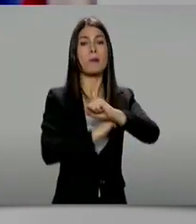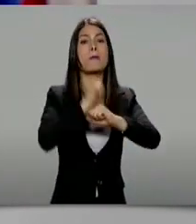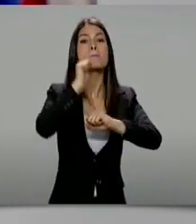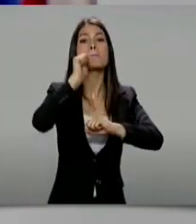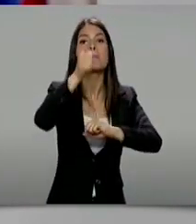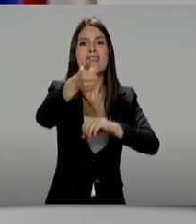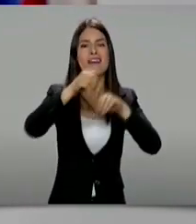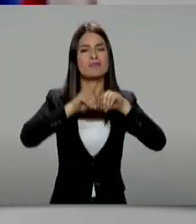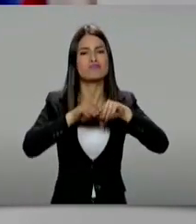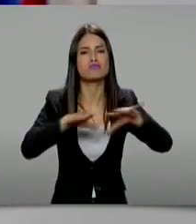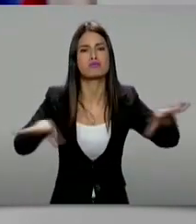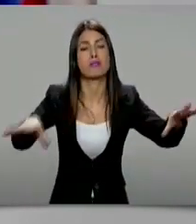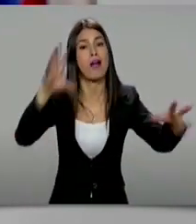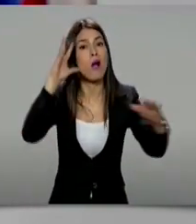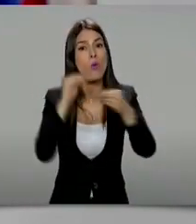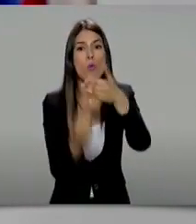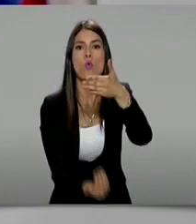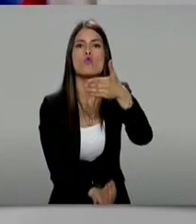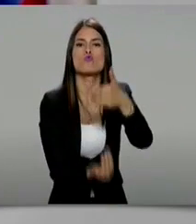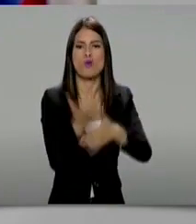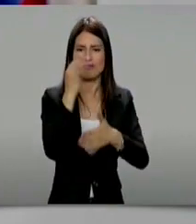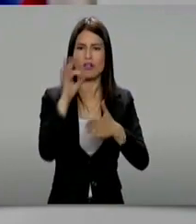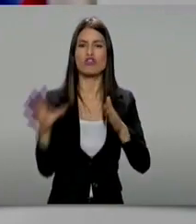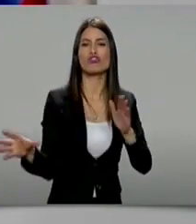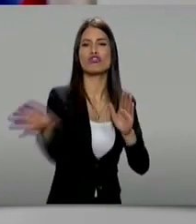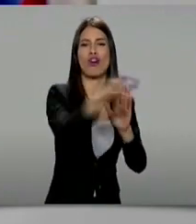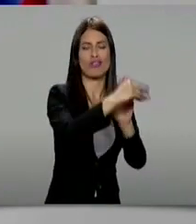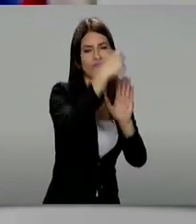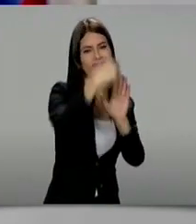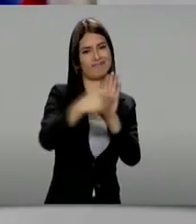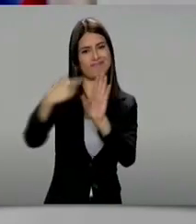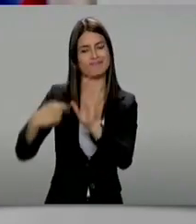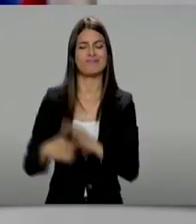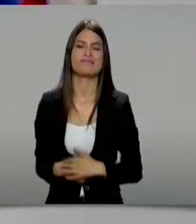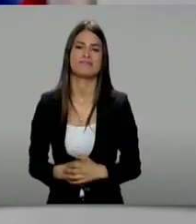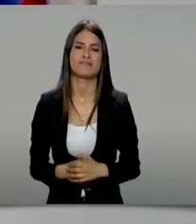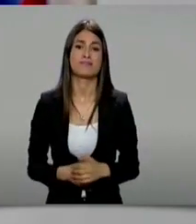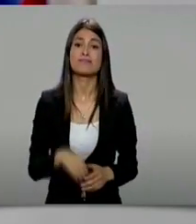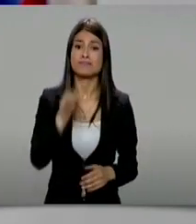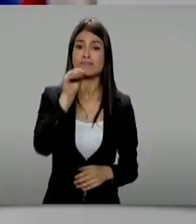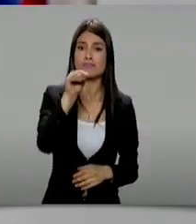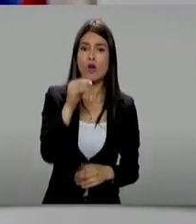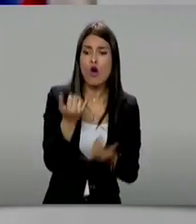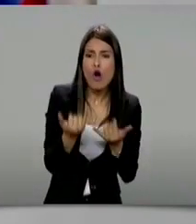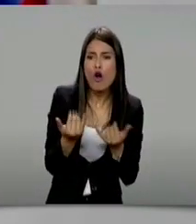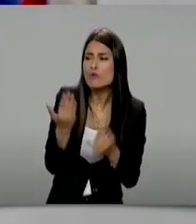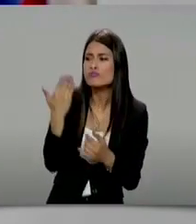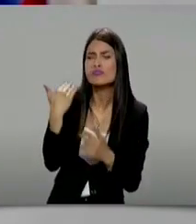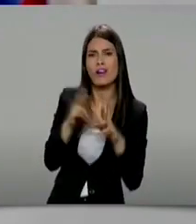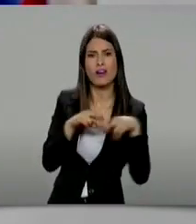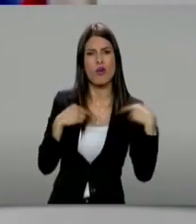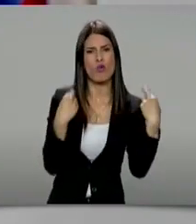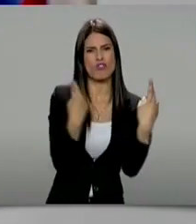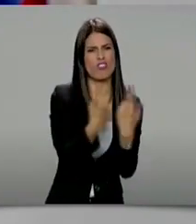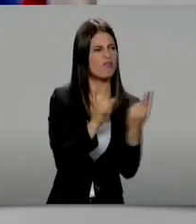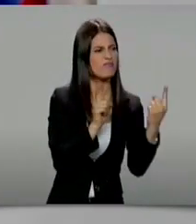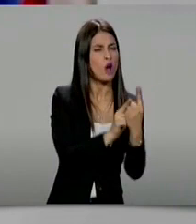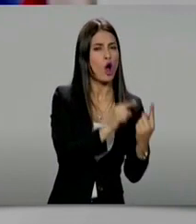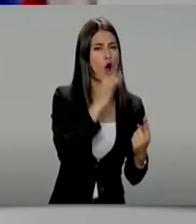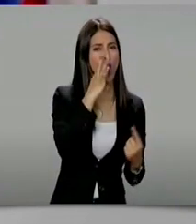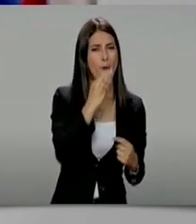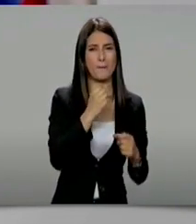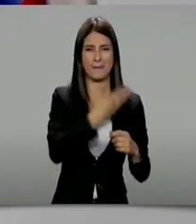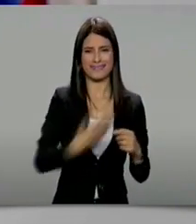conocido por todos Hoy hoy me he reunido con el expresidente Uribe en Rio negro por 3